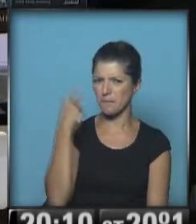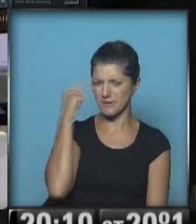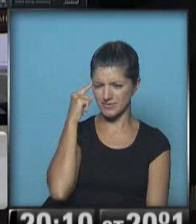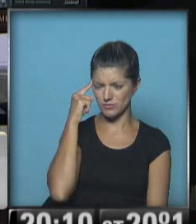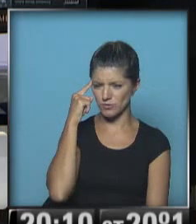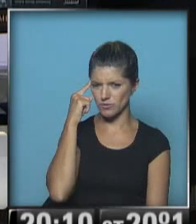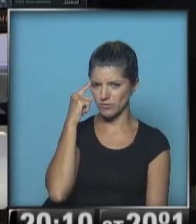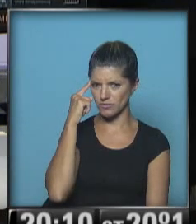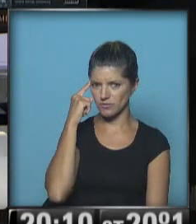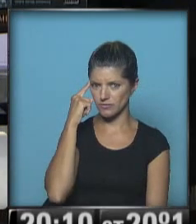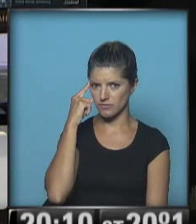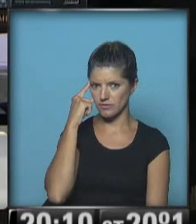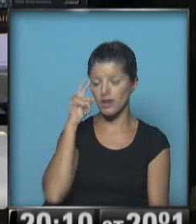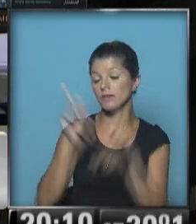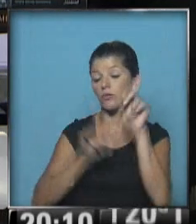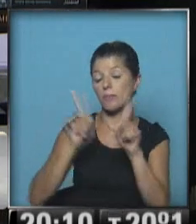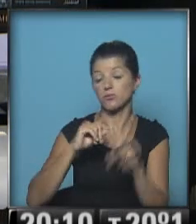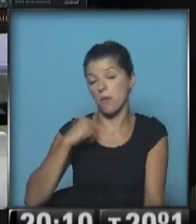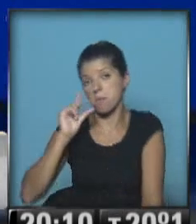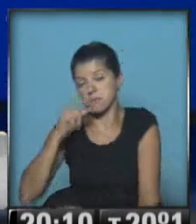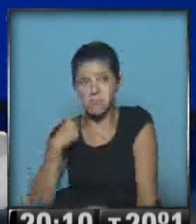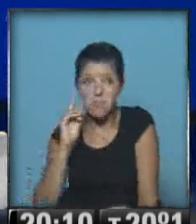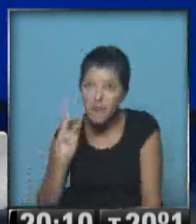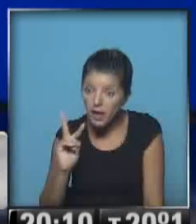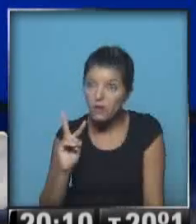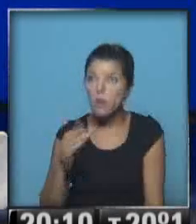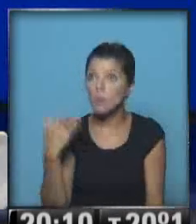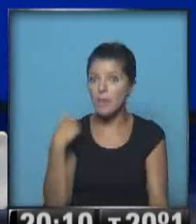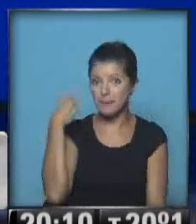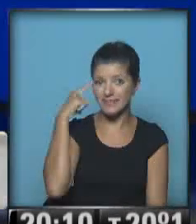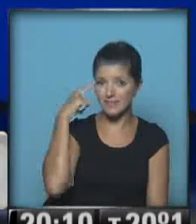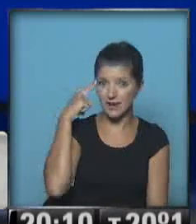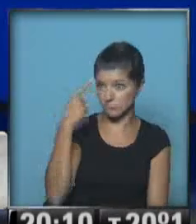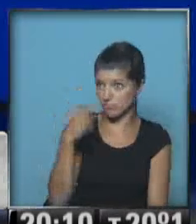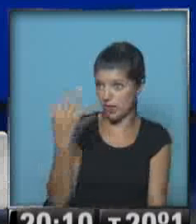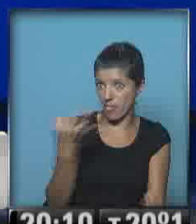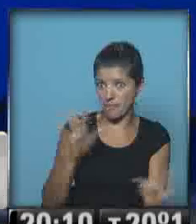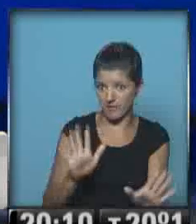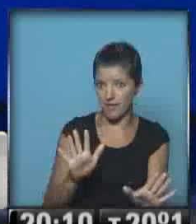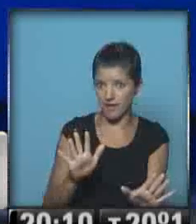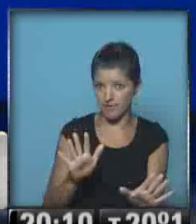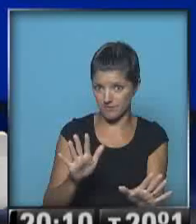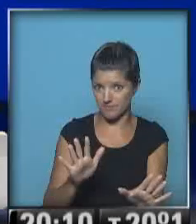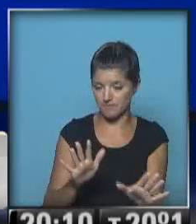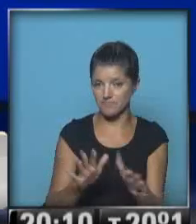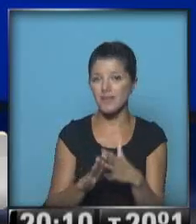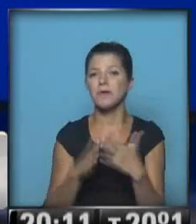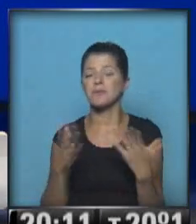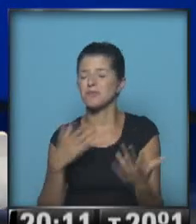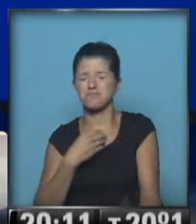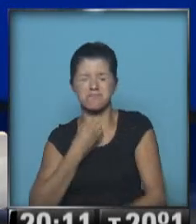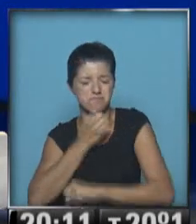este un poco ingenuo ve todavía eso pudiera llegar a pensar que tiene algún hizo de realidad y da